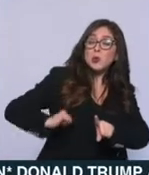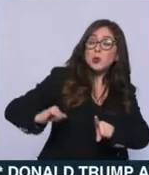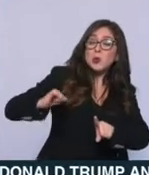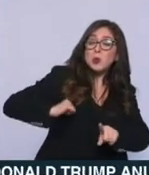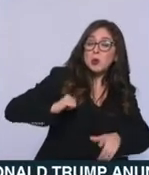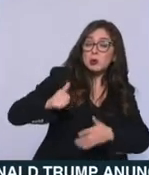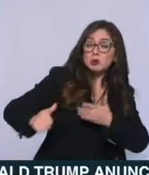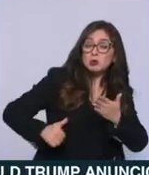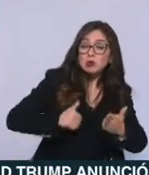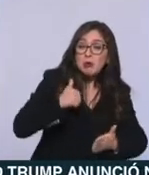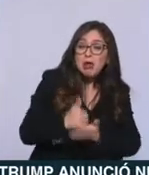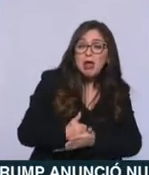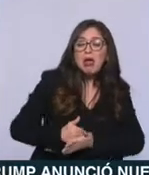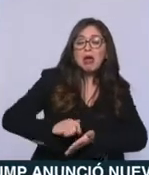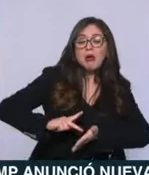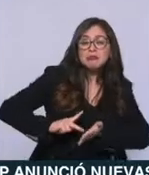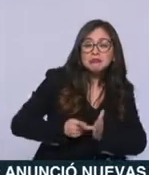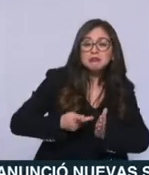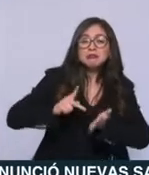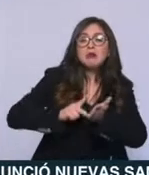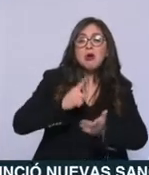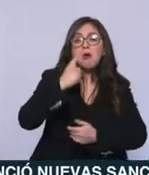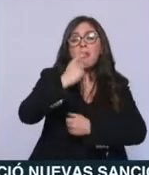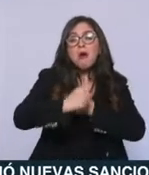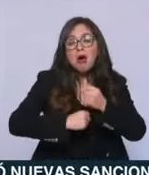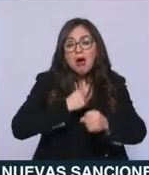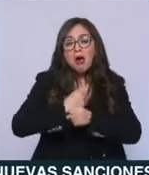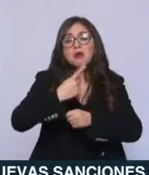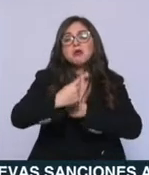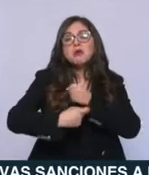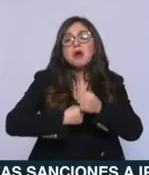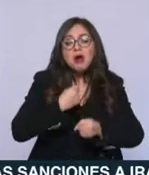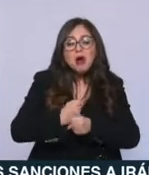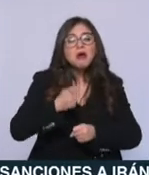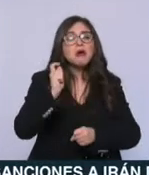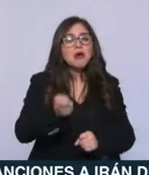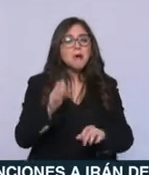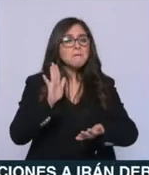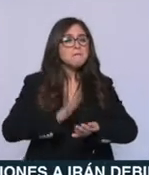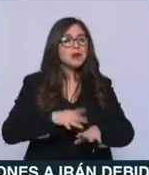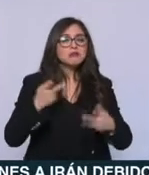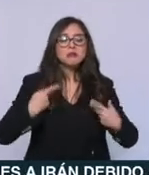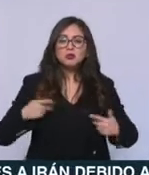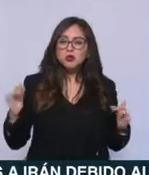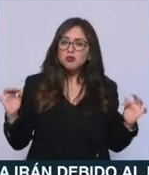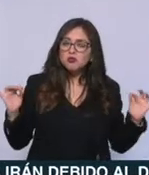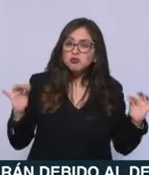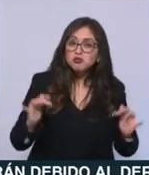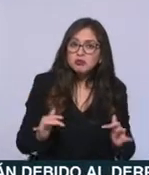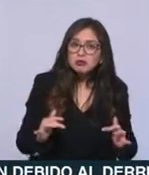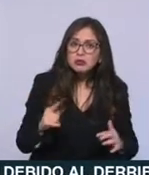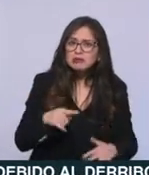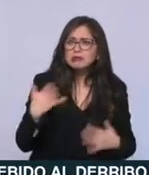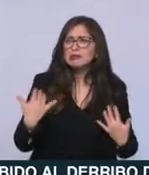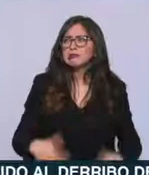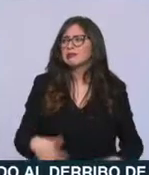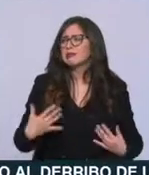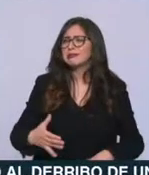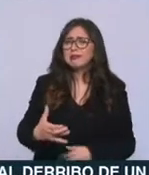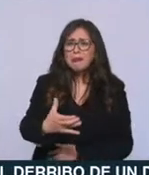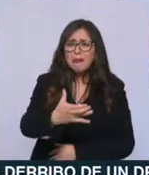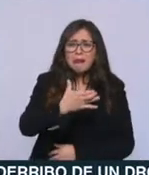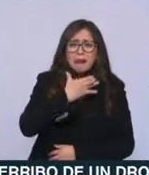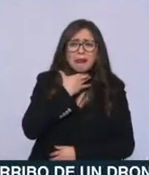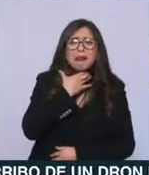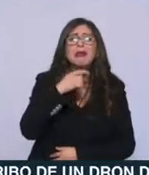repite de manera regular y que atrae una gran cantidad de gente. En materia de ocupación, ni se diga, sí. la ciudad va a estar